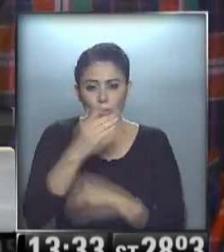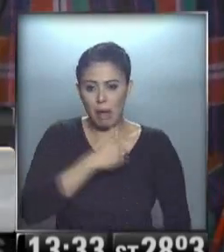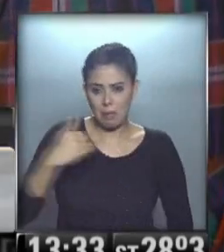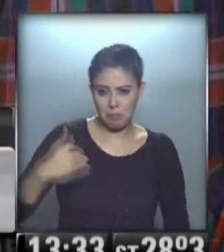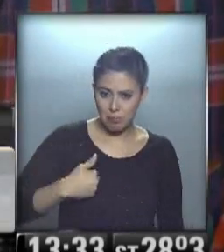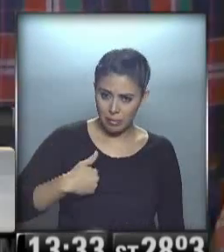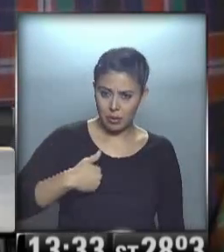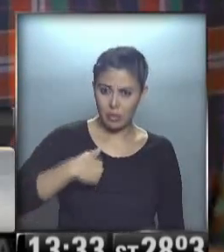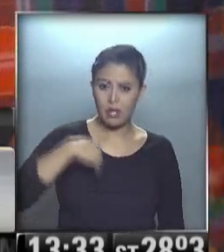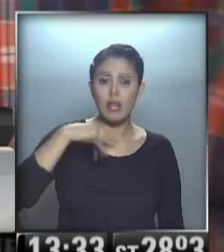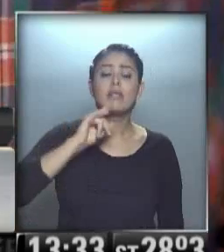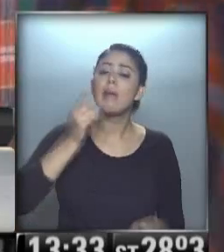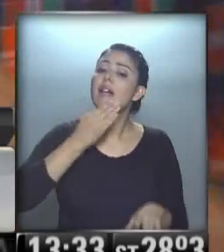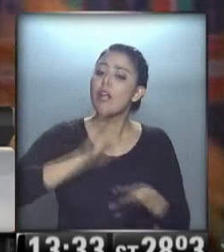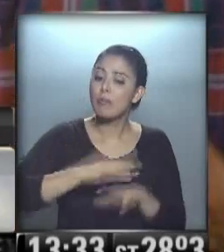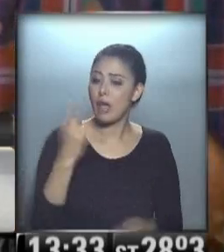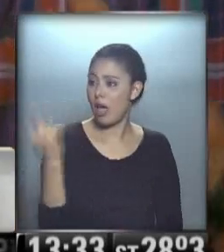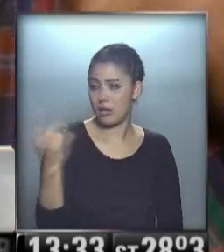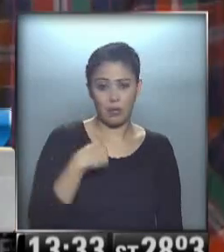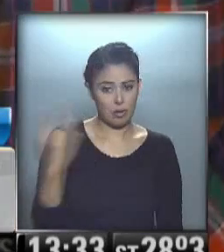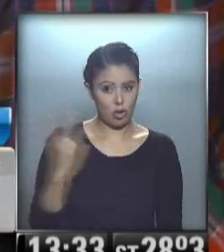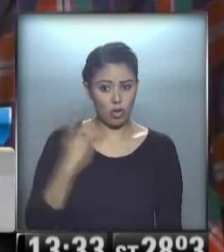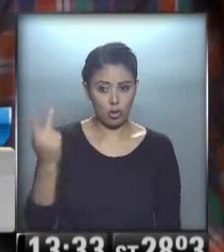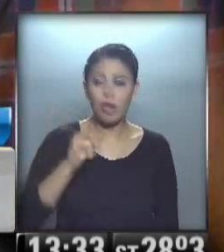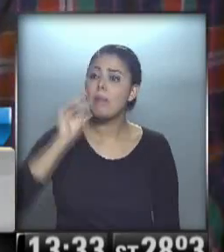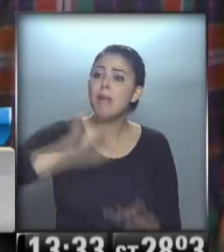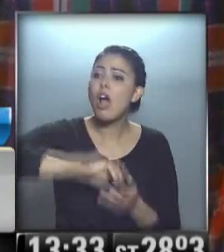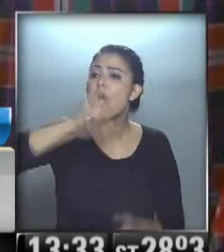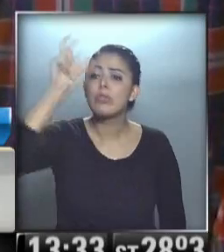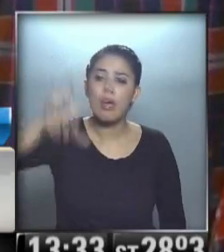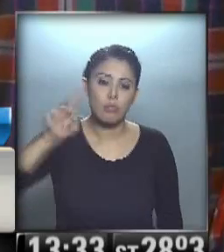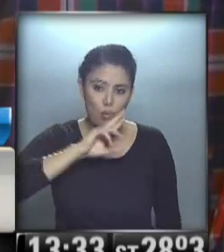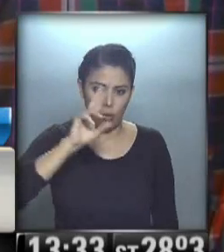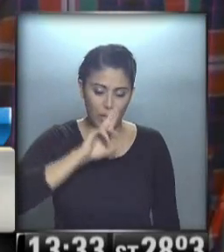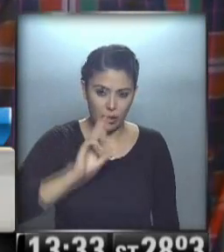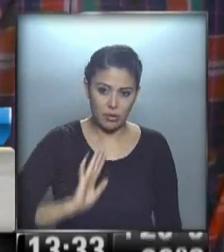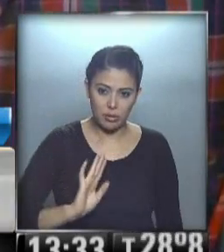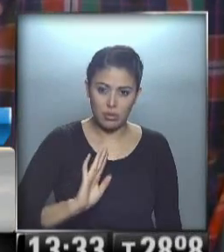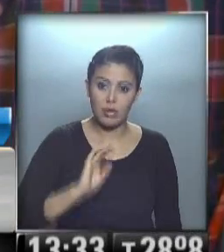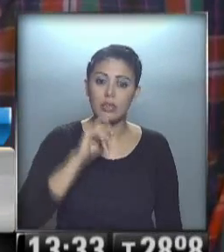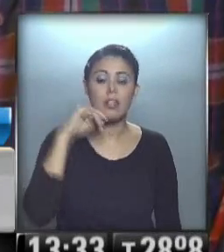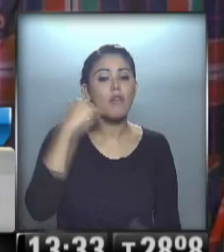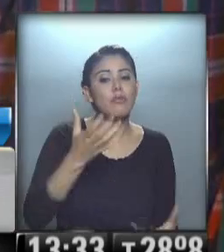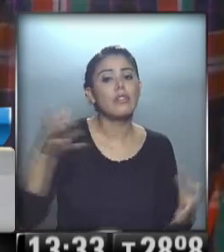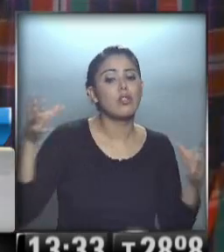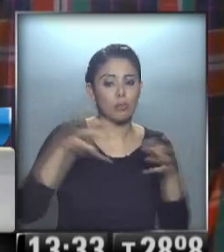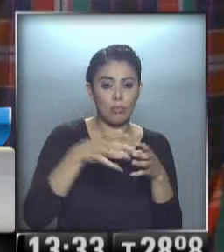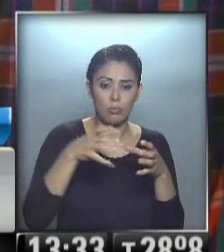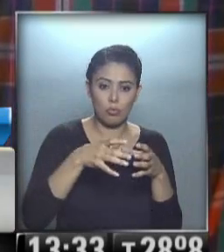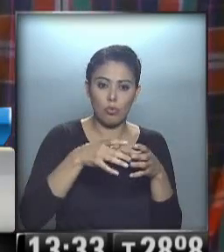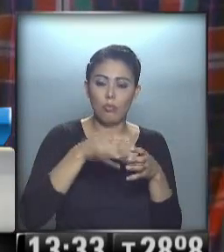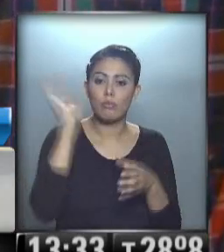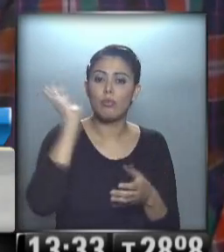doña Hermilda nos recomendó a ella y a mí y a estos señores allá arriba, a los de la Junta de Acción Comunal,